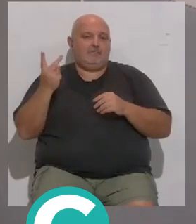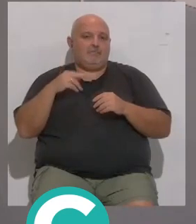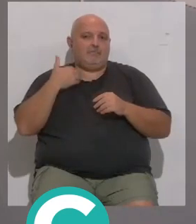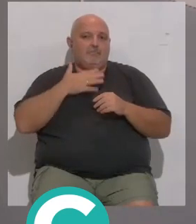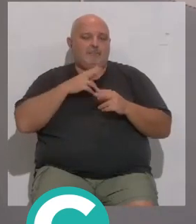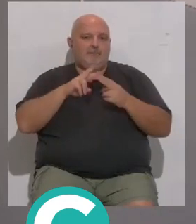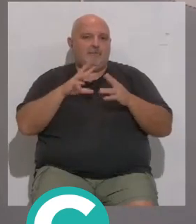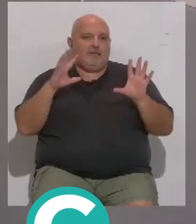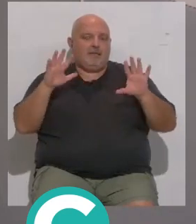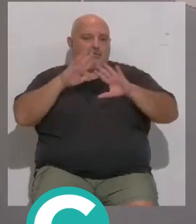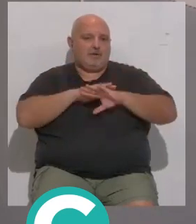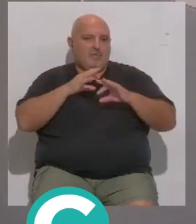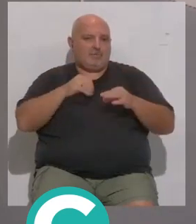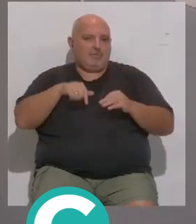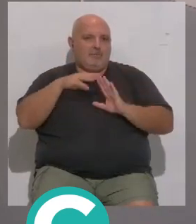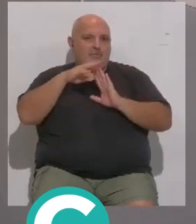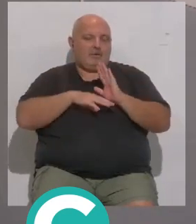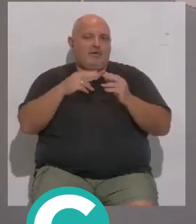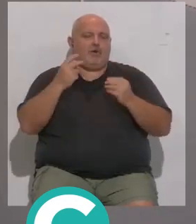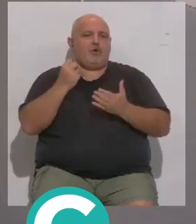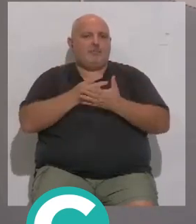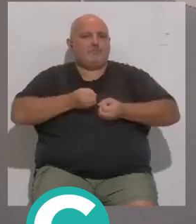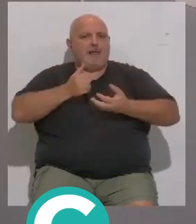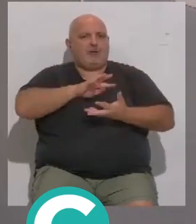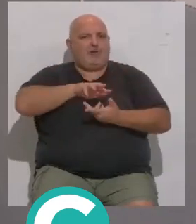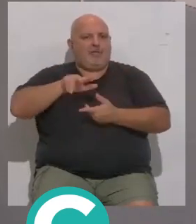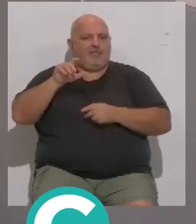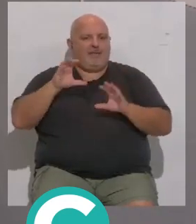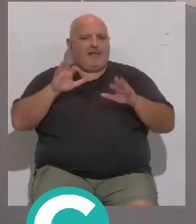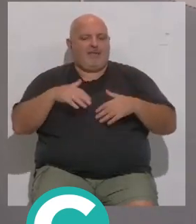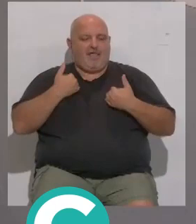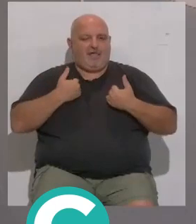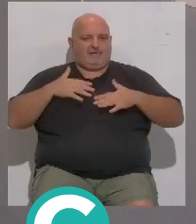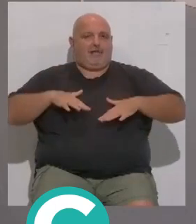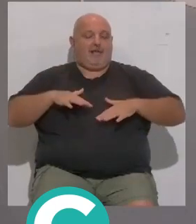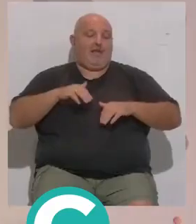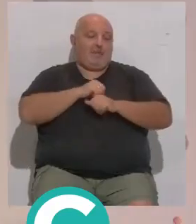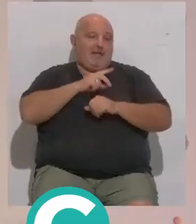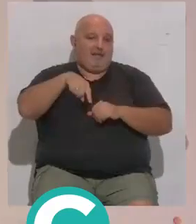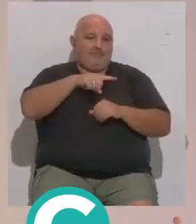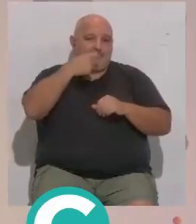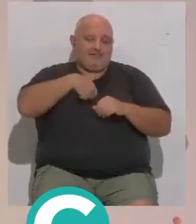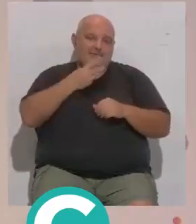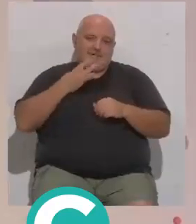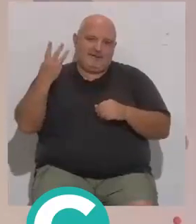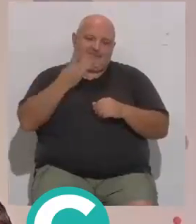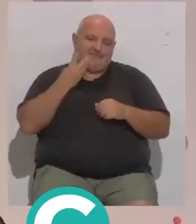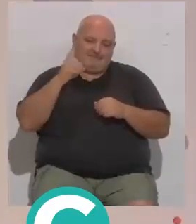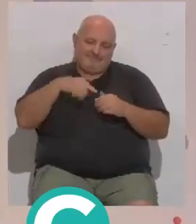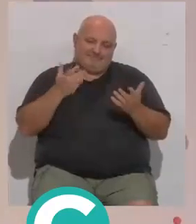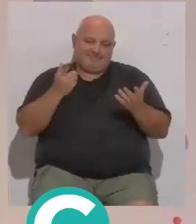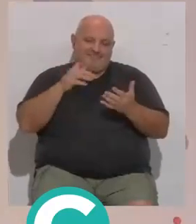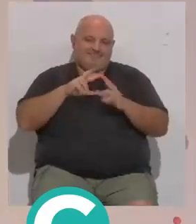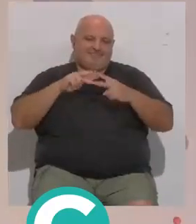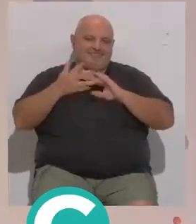mañana a las 10 de la noche, si quieren, aquí vamos a estar. Nosotros vamos a estar, a ustedes los esperamos. Y Paco. Y Paco, nuestro